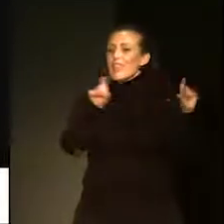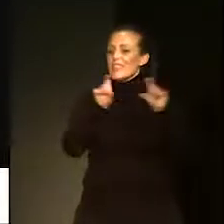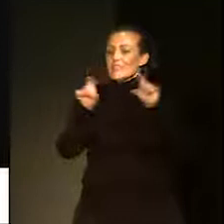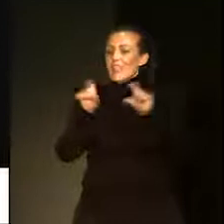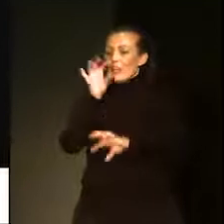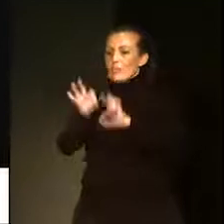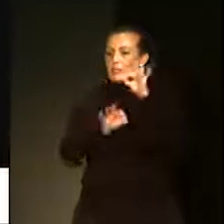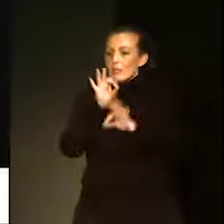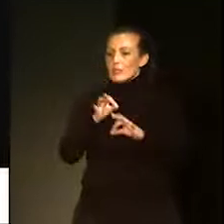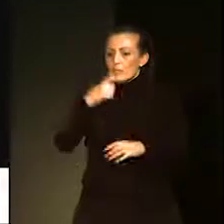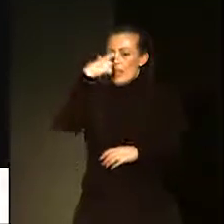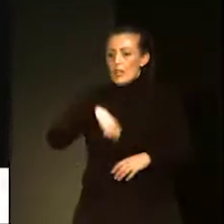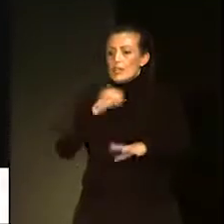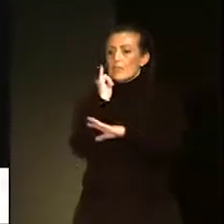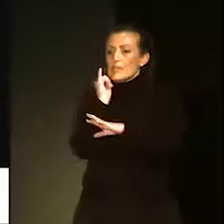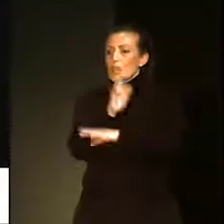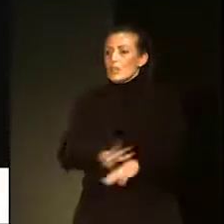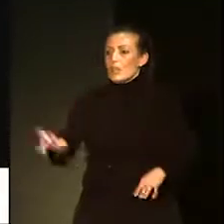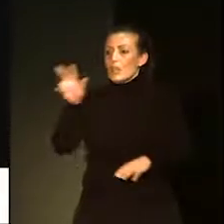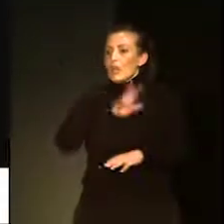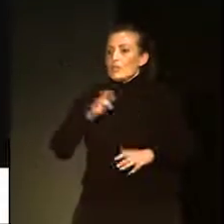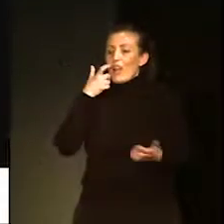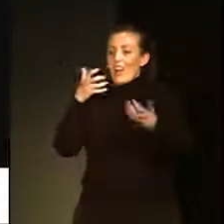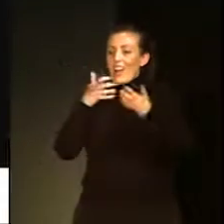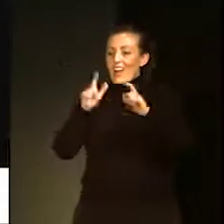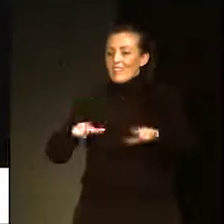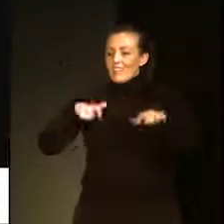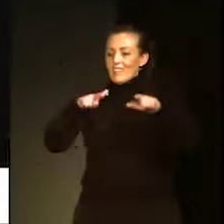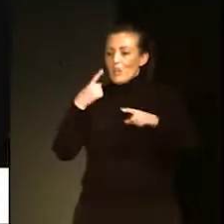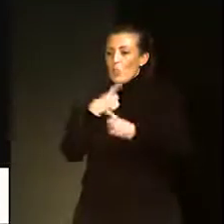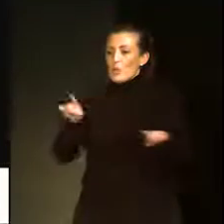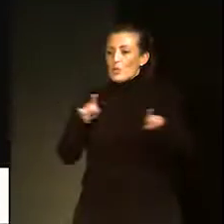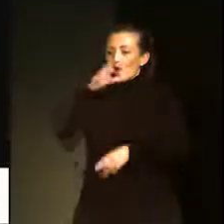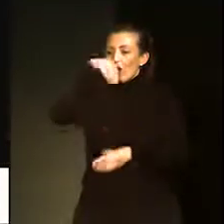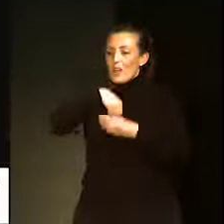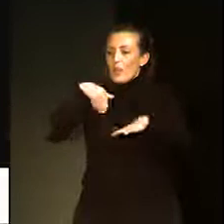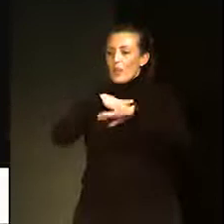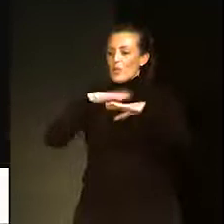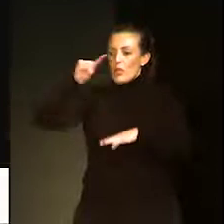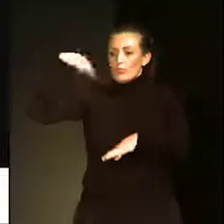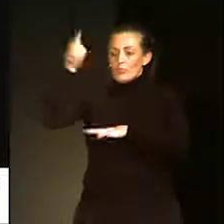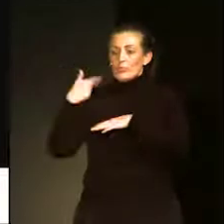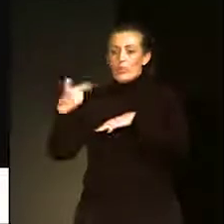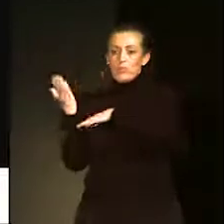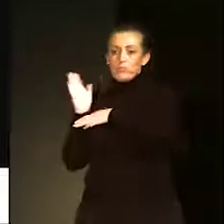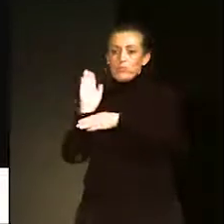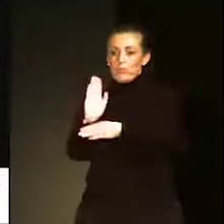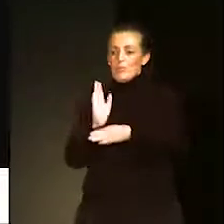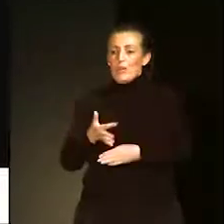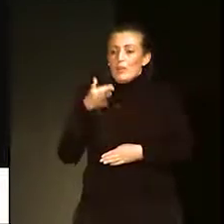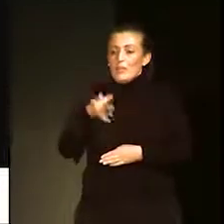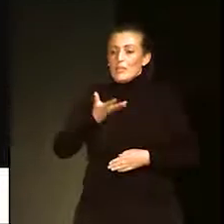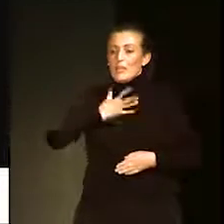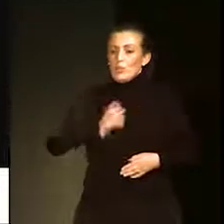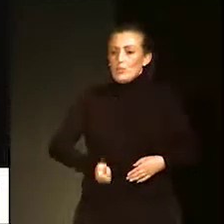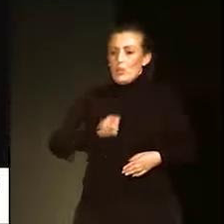aparte del propio Instituto Nacional de las Artes Escénicas y de la Música del Ministerio de Cultura, al que yo represento, y del Ayuntamiento